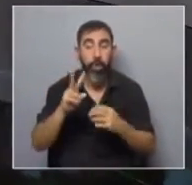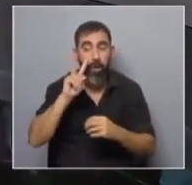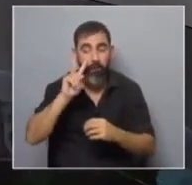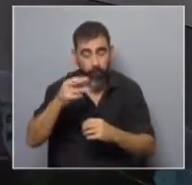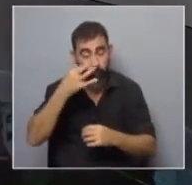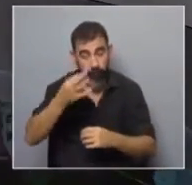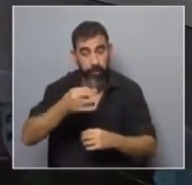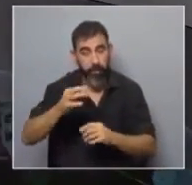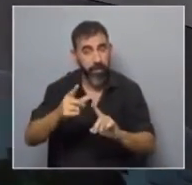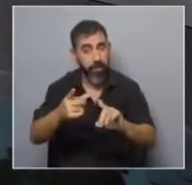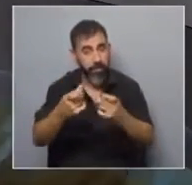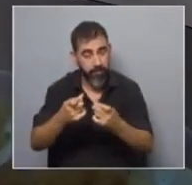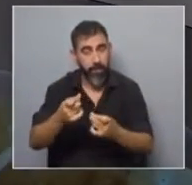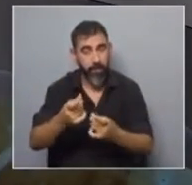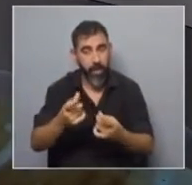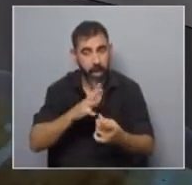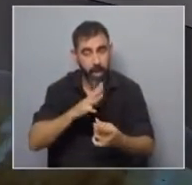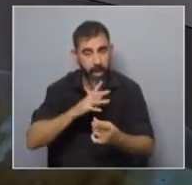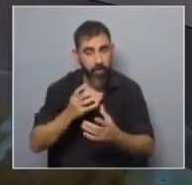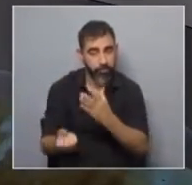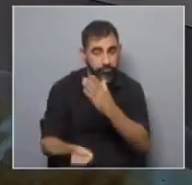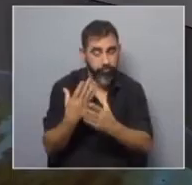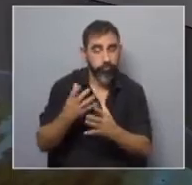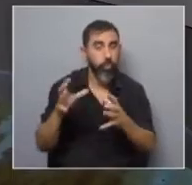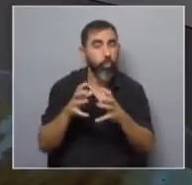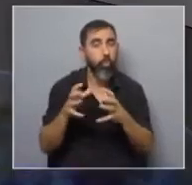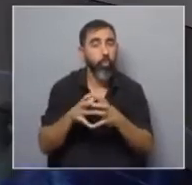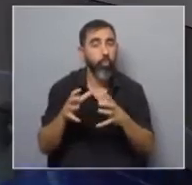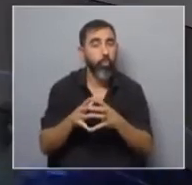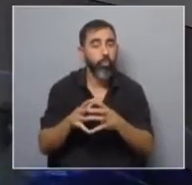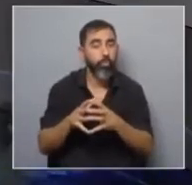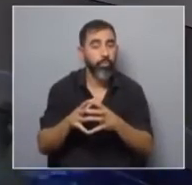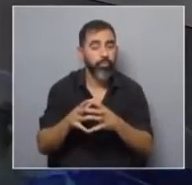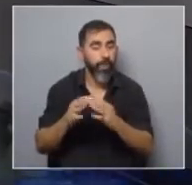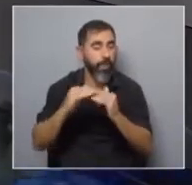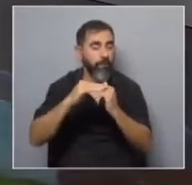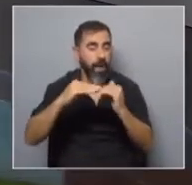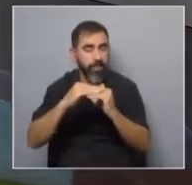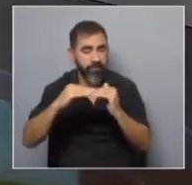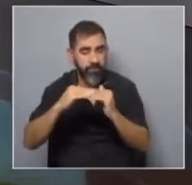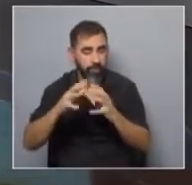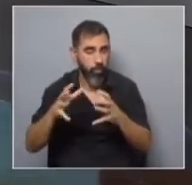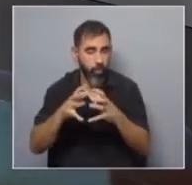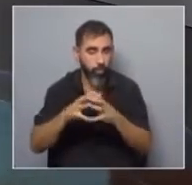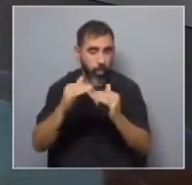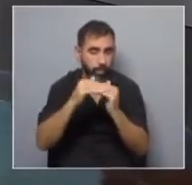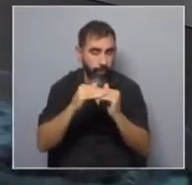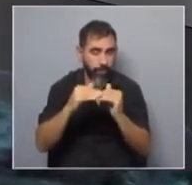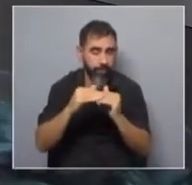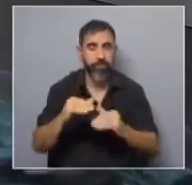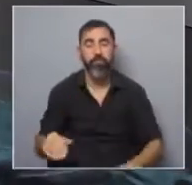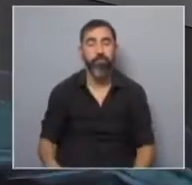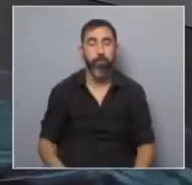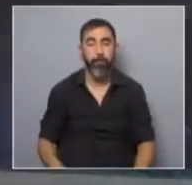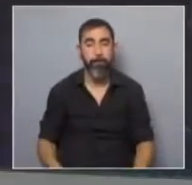esa necesidad existía, surgió como un movimiento, llamarle desde abajo, ¿no? Desde los